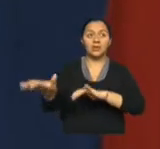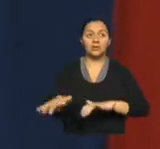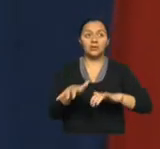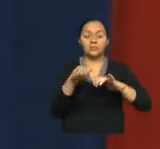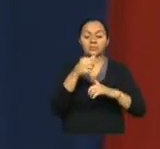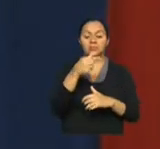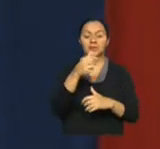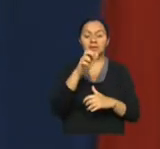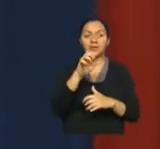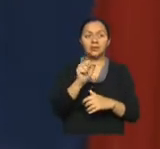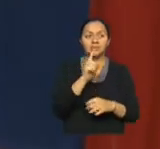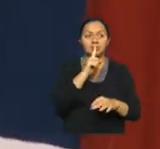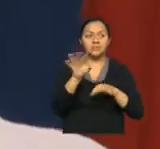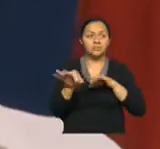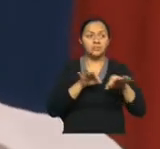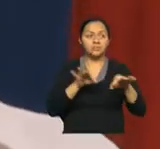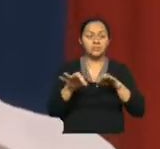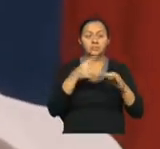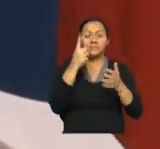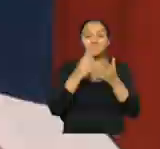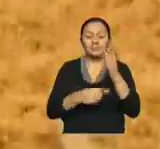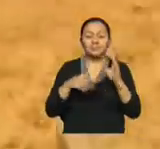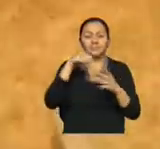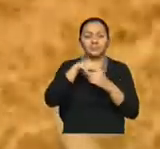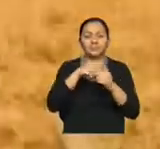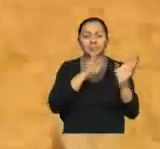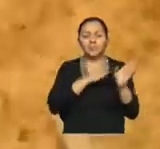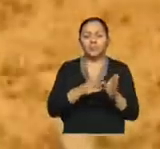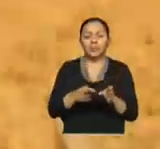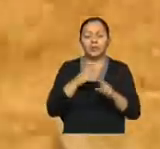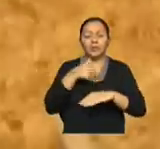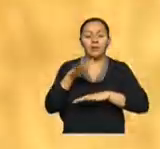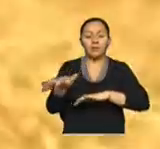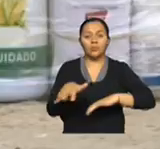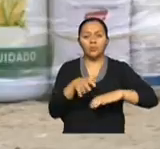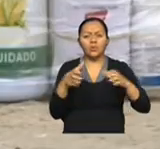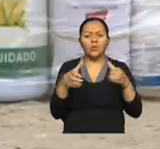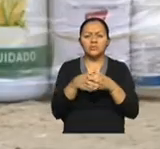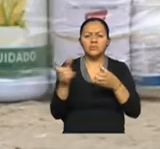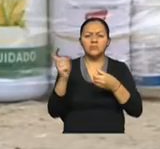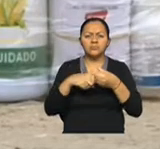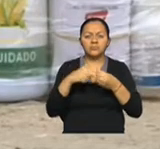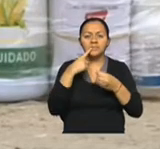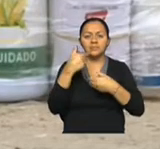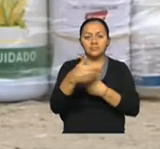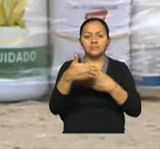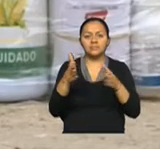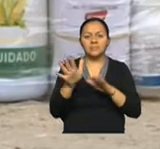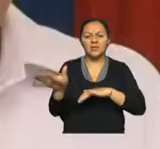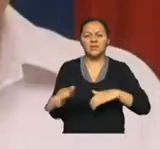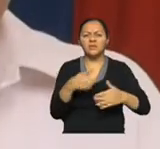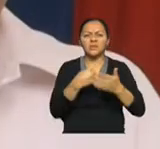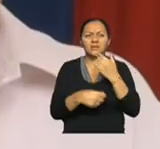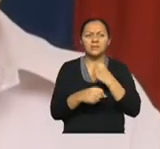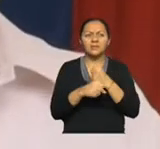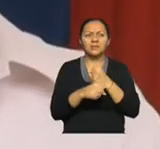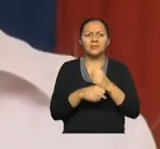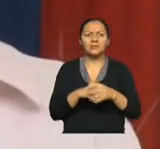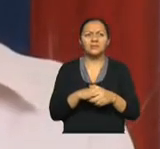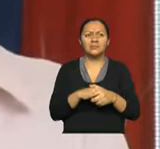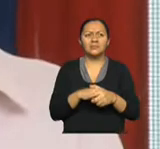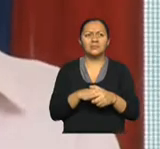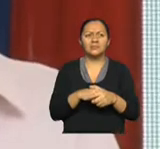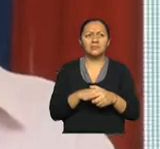Edison Egas, explicó en qué consiste el plan de agricultura asociativa y los kits agrícolas. Para efecto